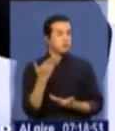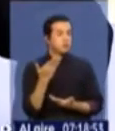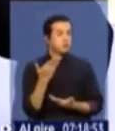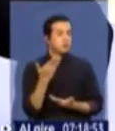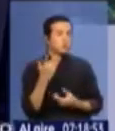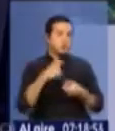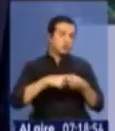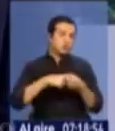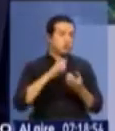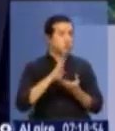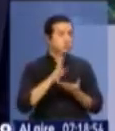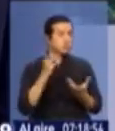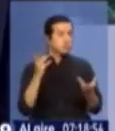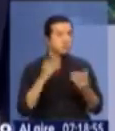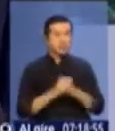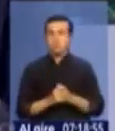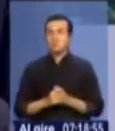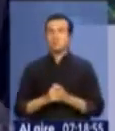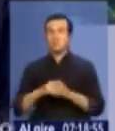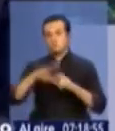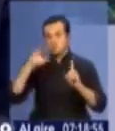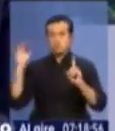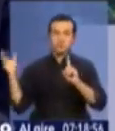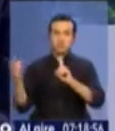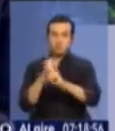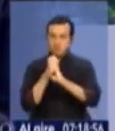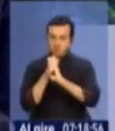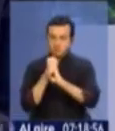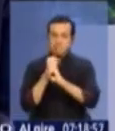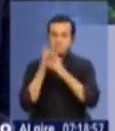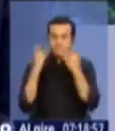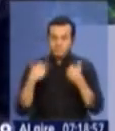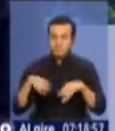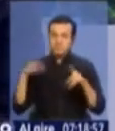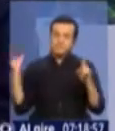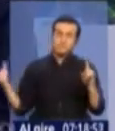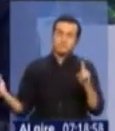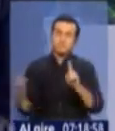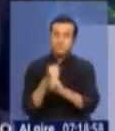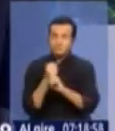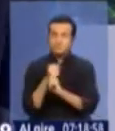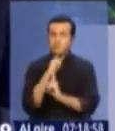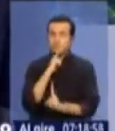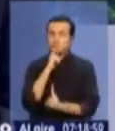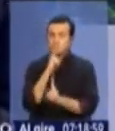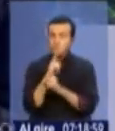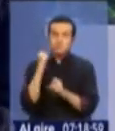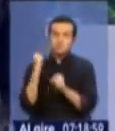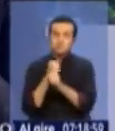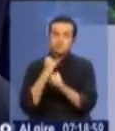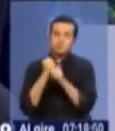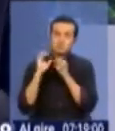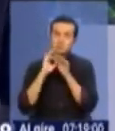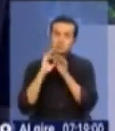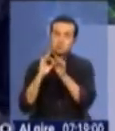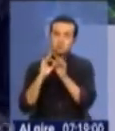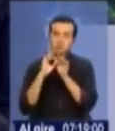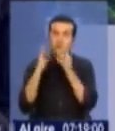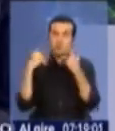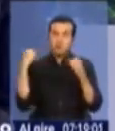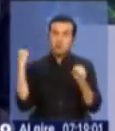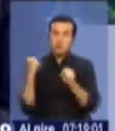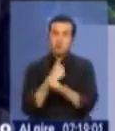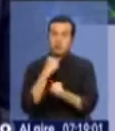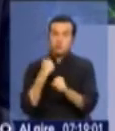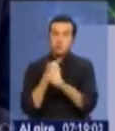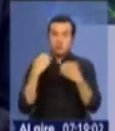creo que eso es uno de los logros que hemos podido establecer también por trabajar juntos hemos trabajado juntos con el equipo de